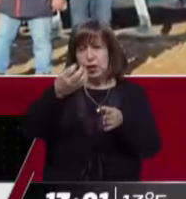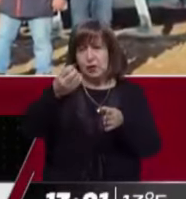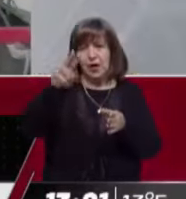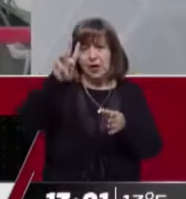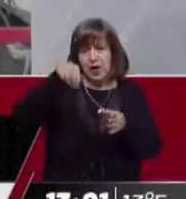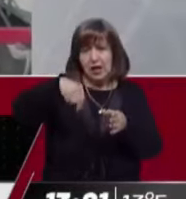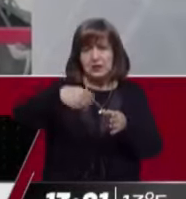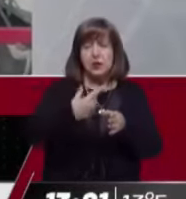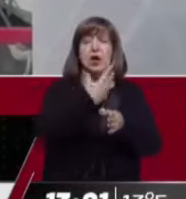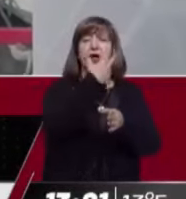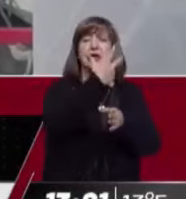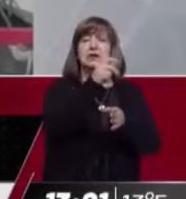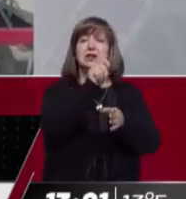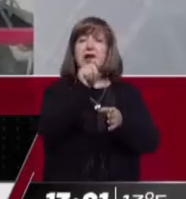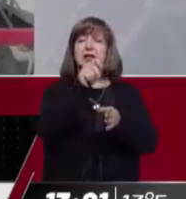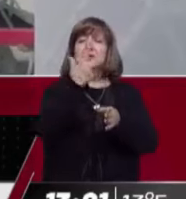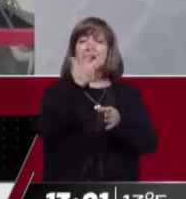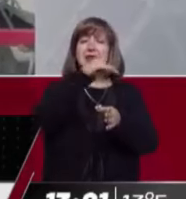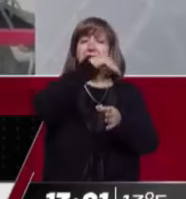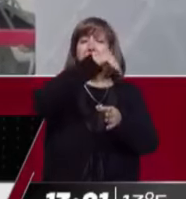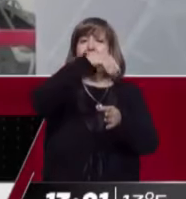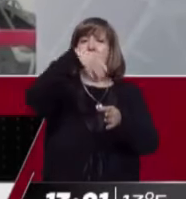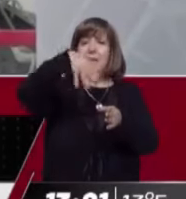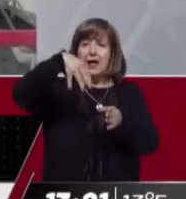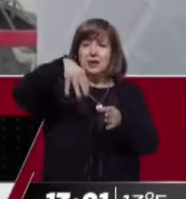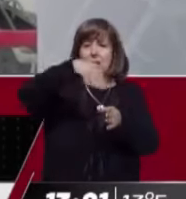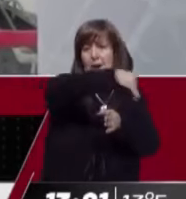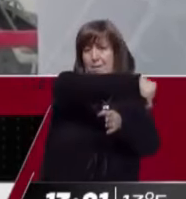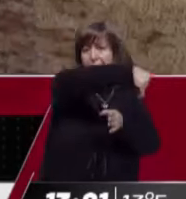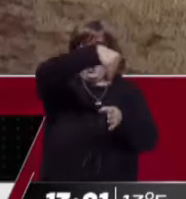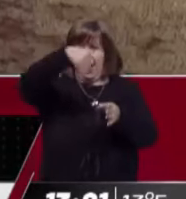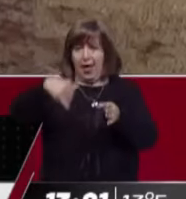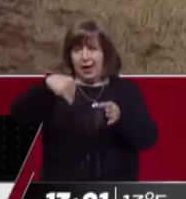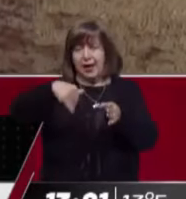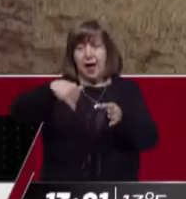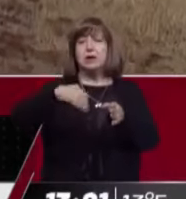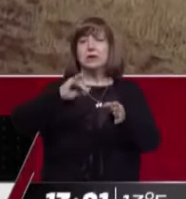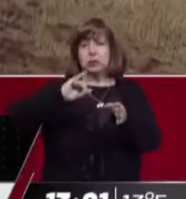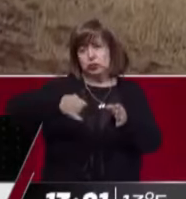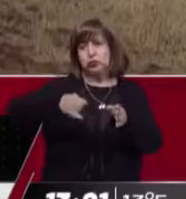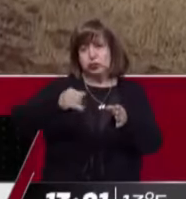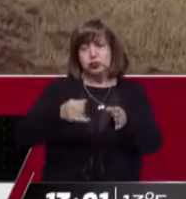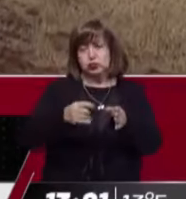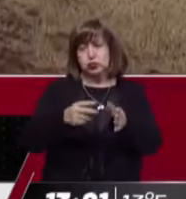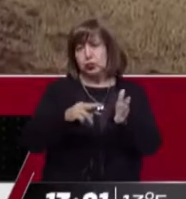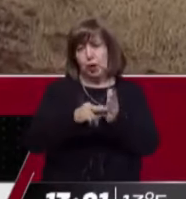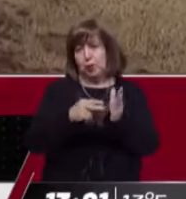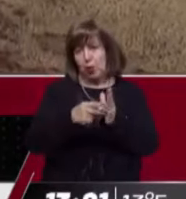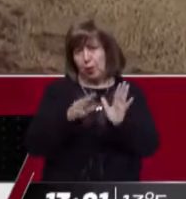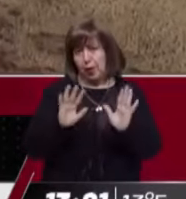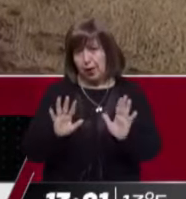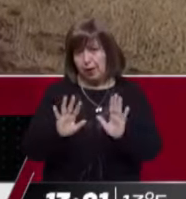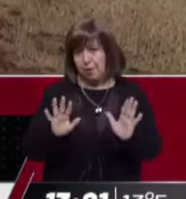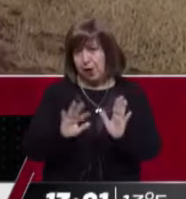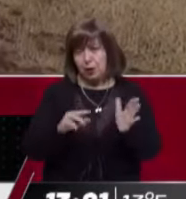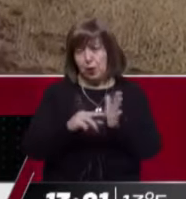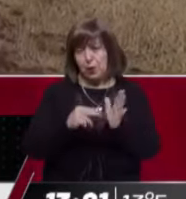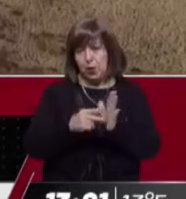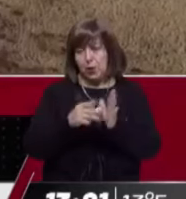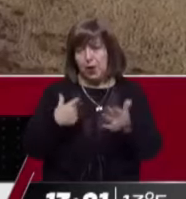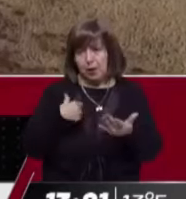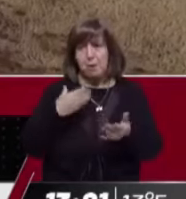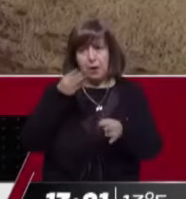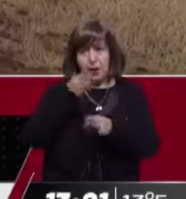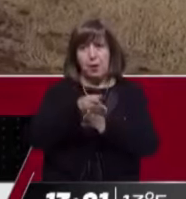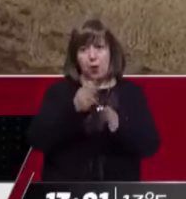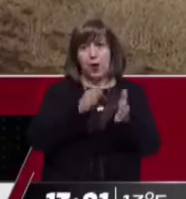por 3 metros más hacia la frontera chilena. Ante esta situación, declaró el presidente Boric de Chile, hizo sus declaraciones